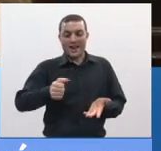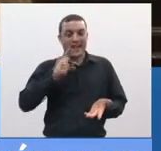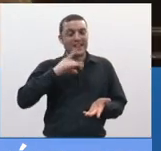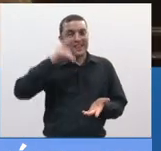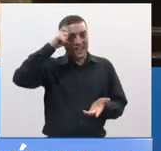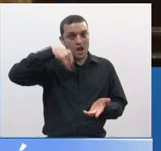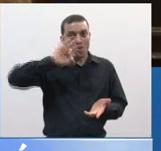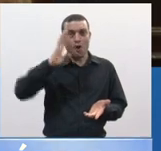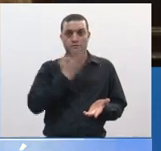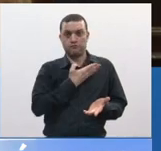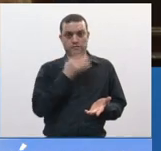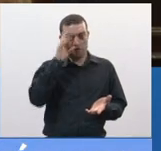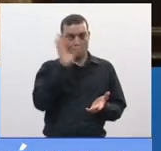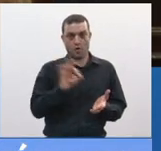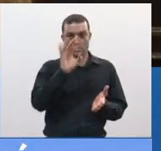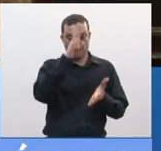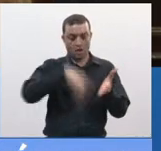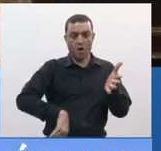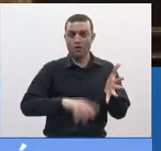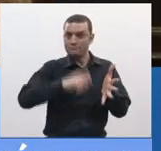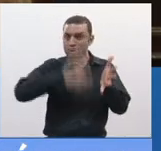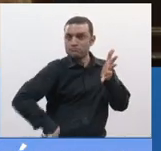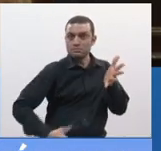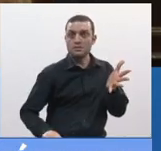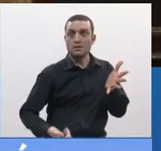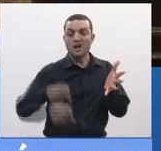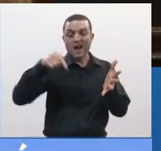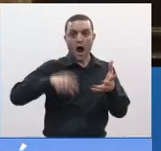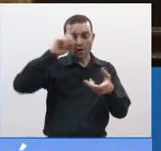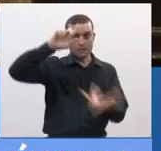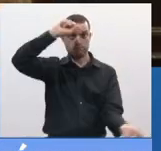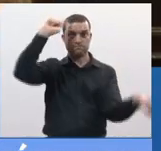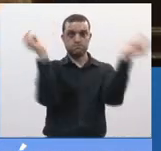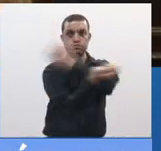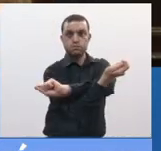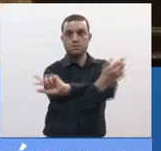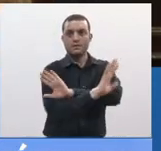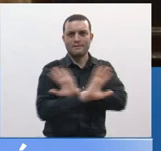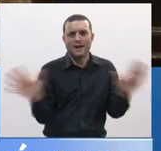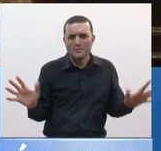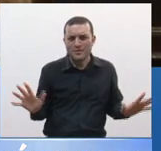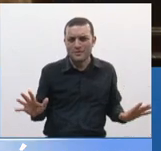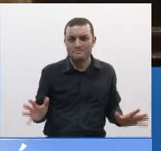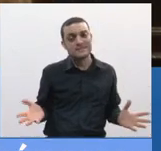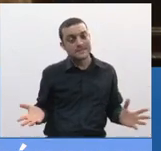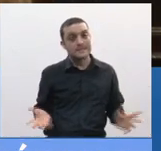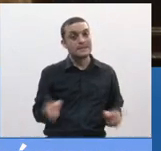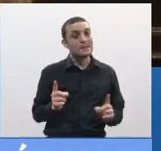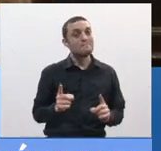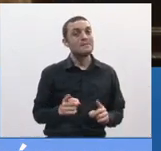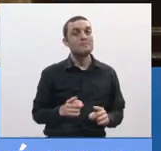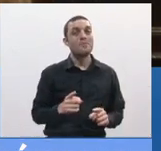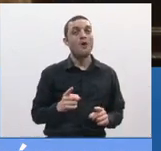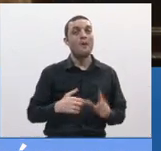¿verdad? Firmó él este despacho. Y ahora opina todo lo contrario. Entonces, esto como dice el